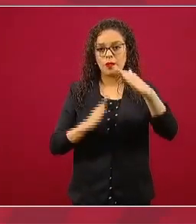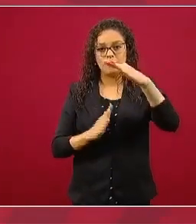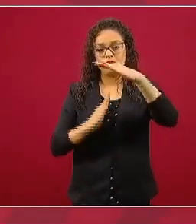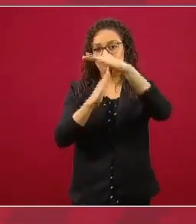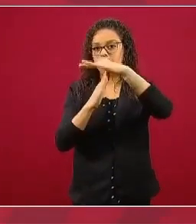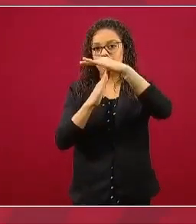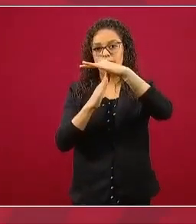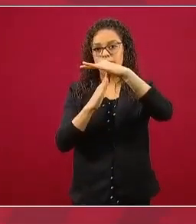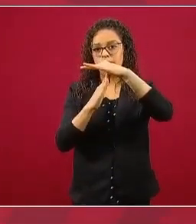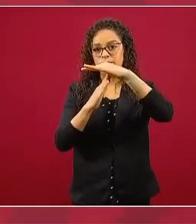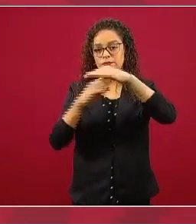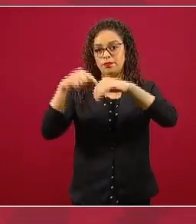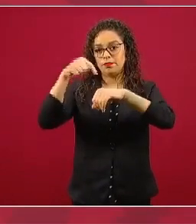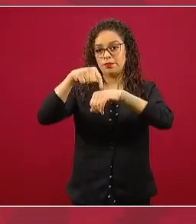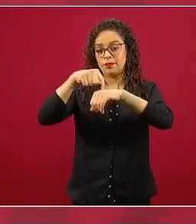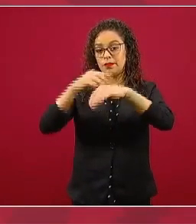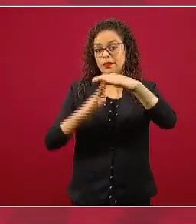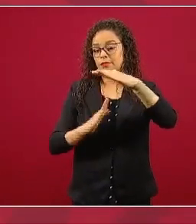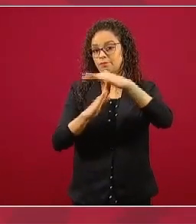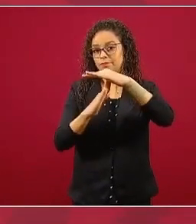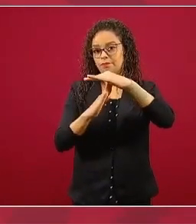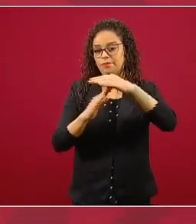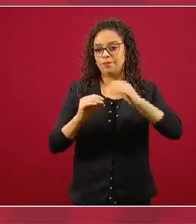estamos en el pico.